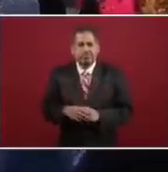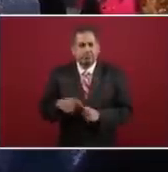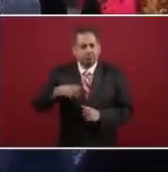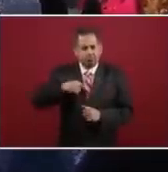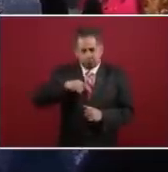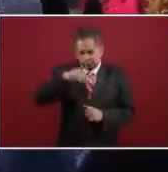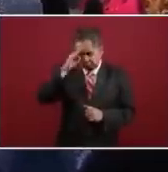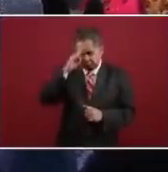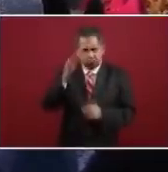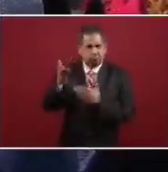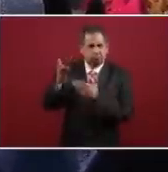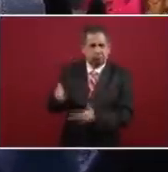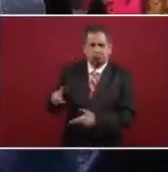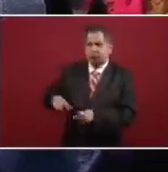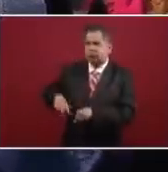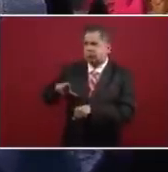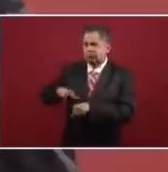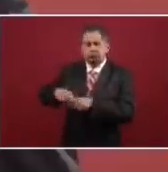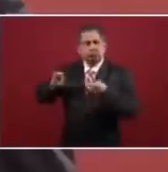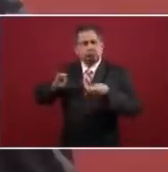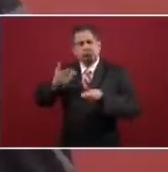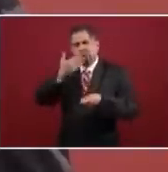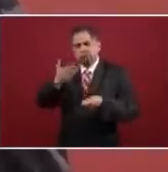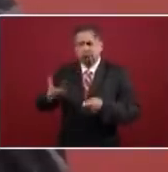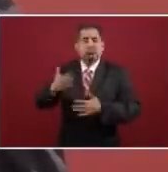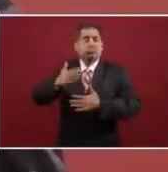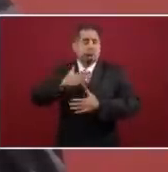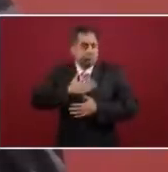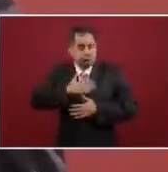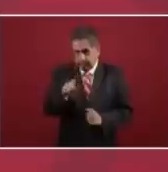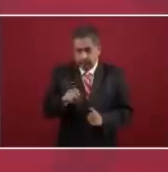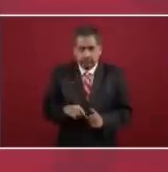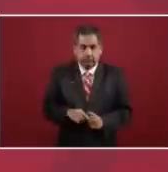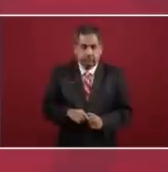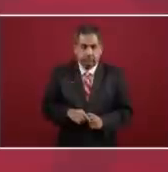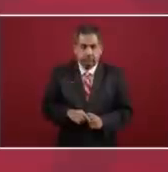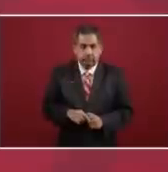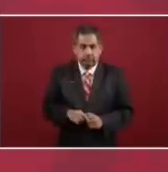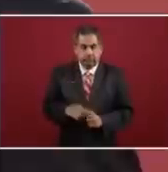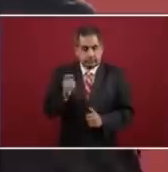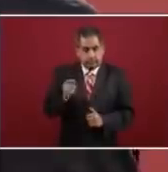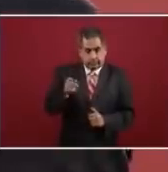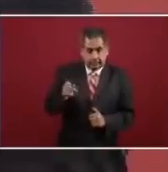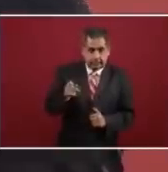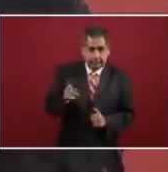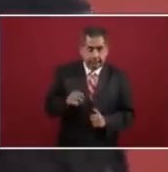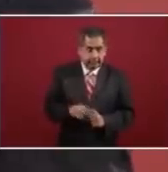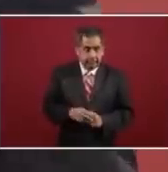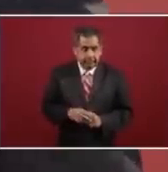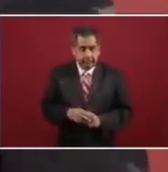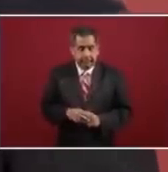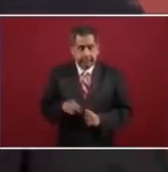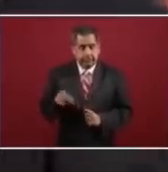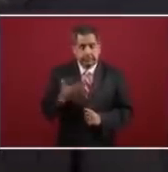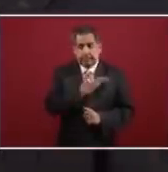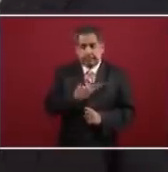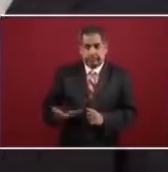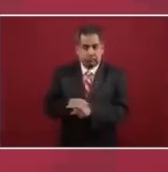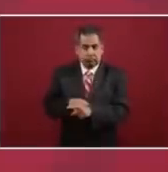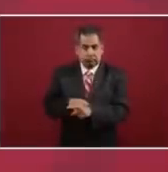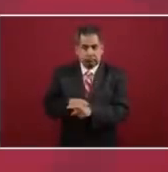considero un buen gobernante. Esa es mi opinión. Ese presidente